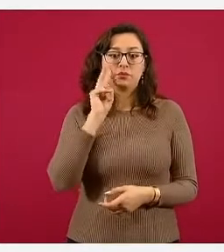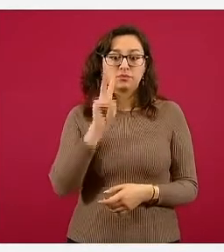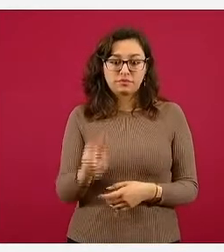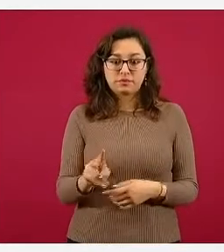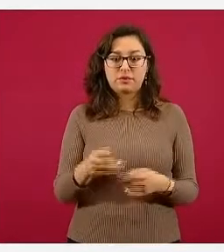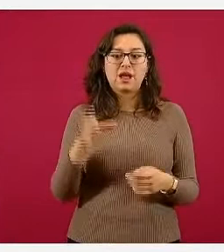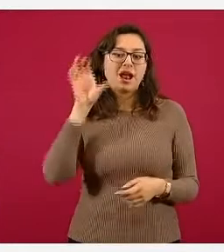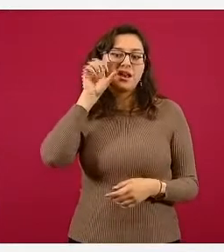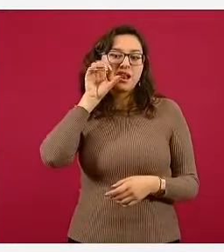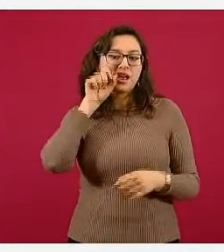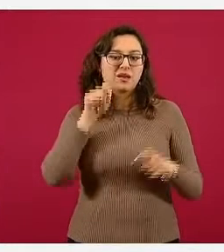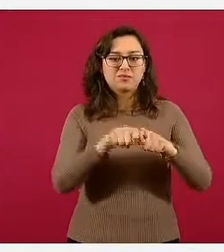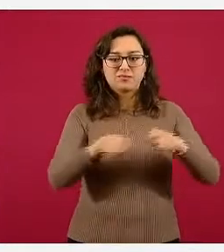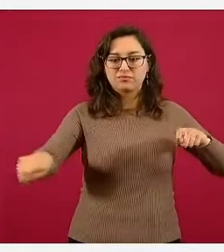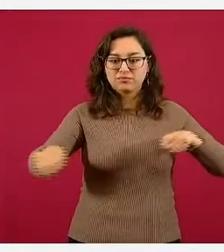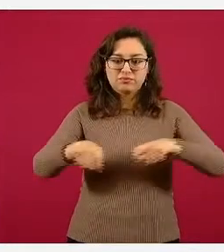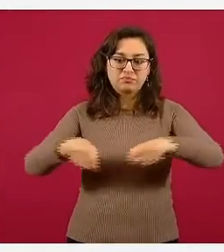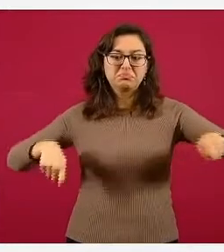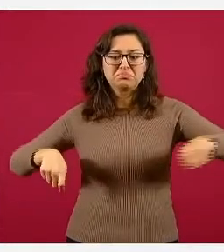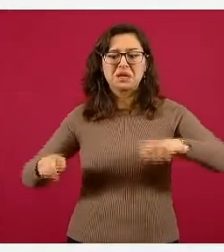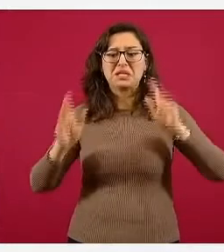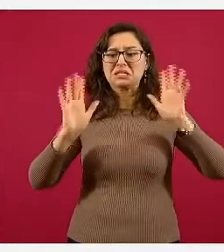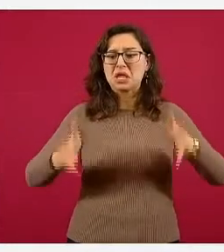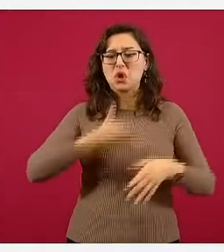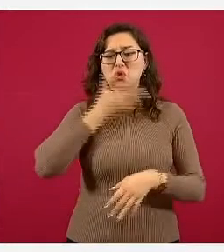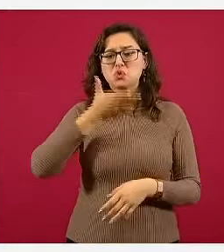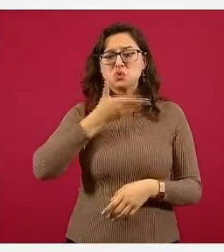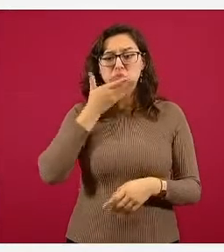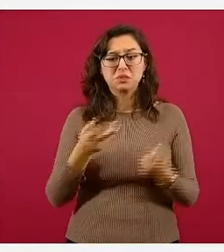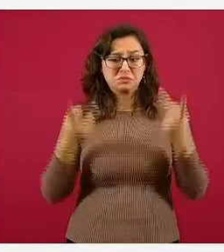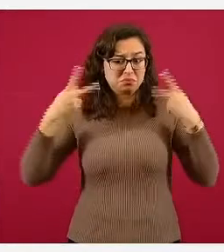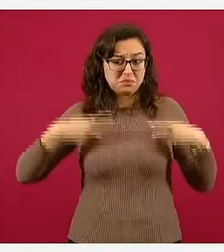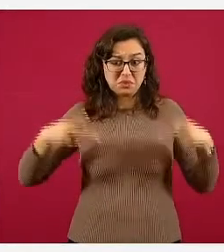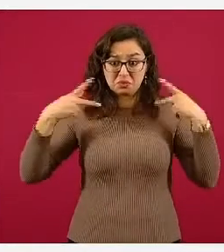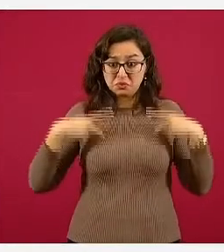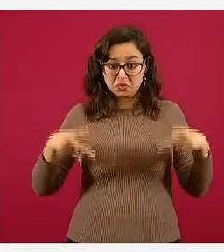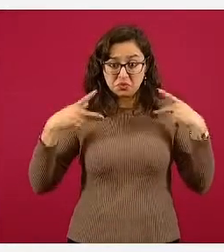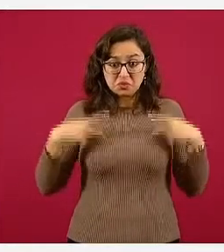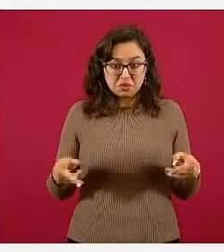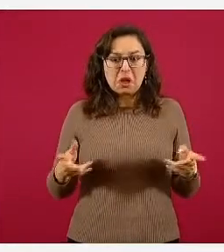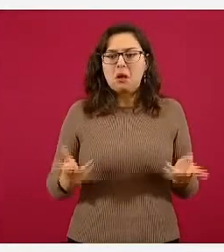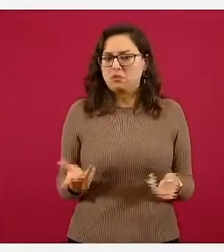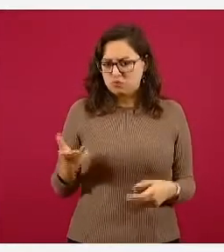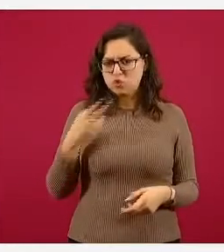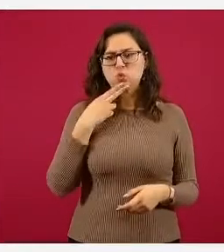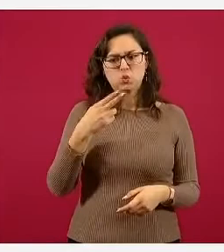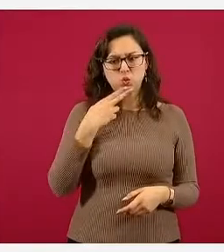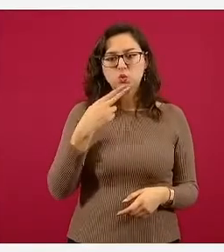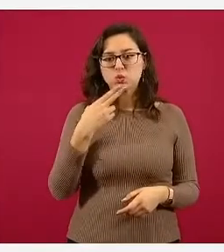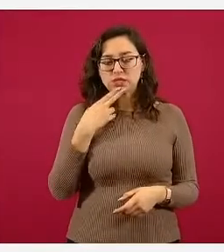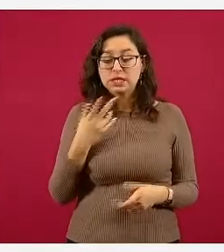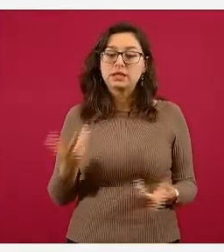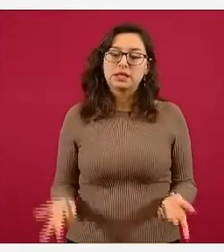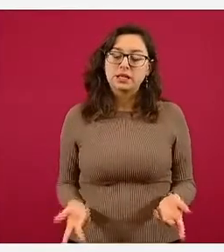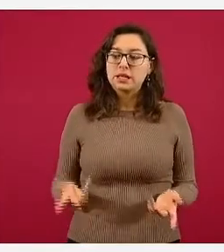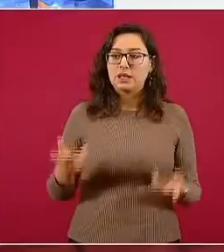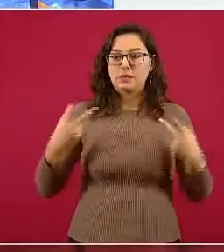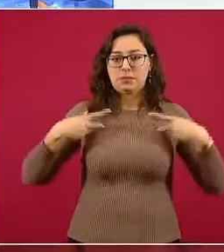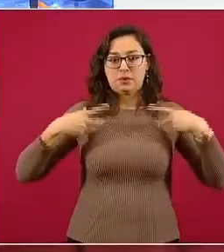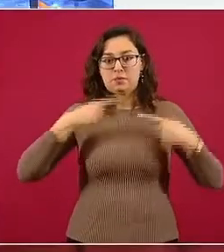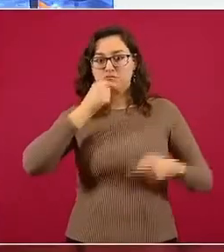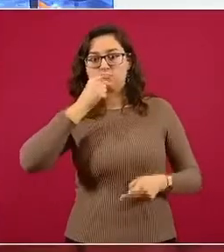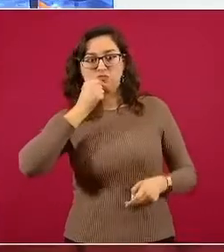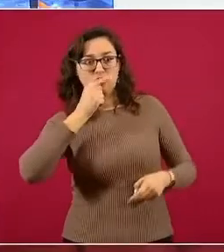ordenan a las personas ya se volvieron costumbre y muchas personas ya simplemente sin que tengamos personal de cada uno de los sistemas diciendo por favor guarda tu sana